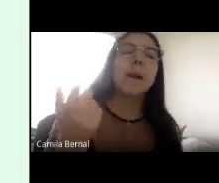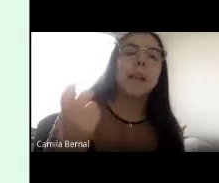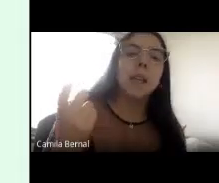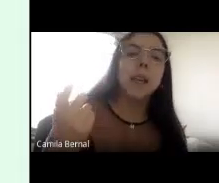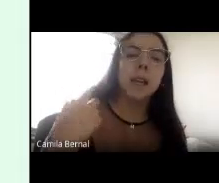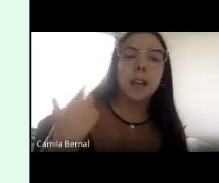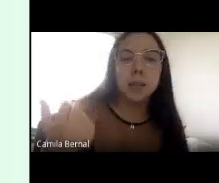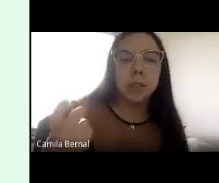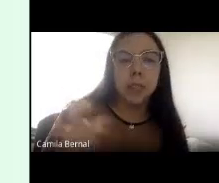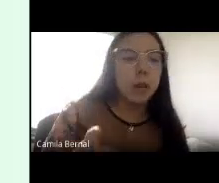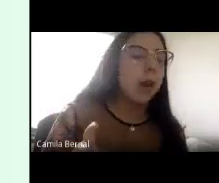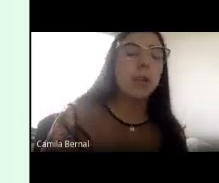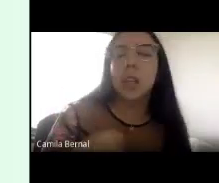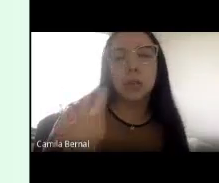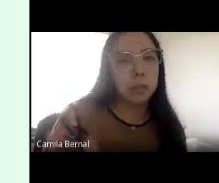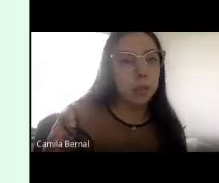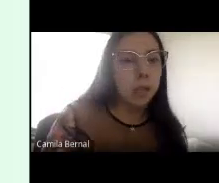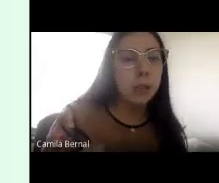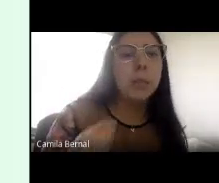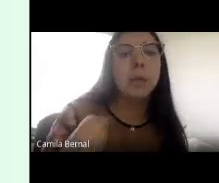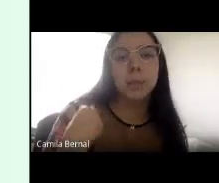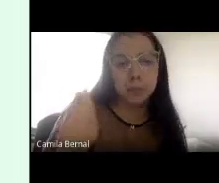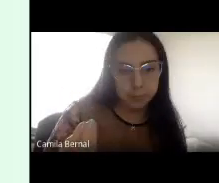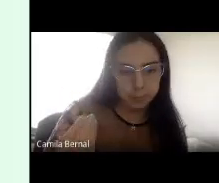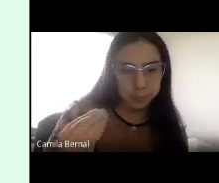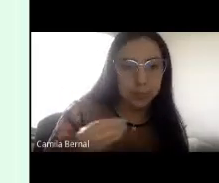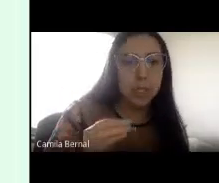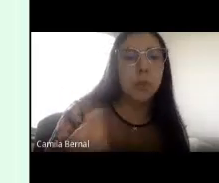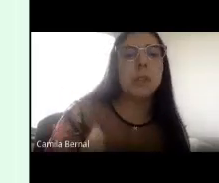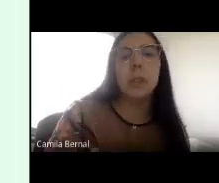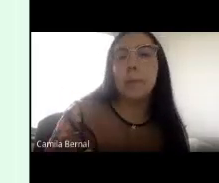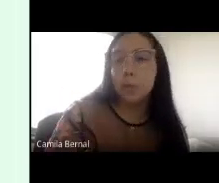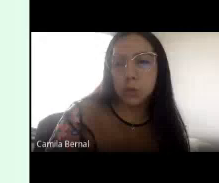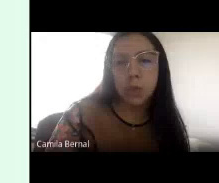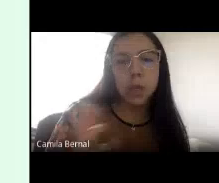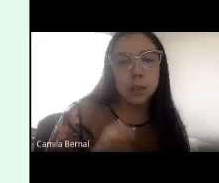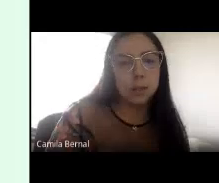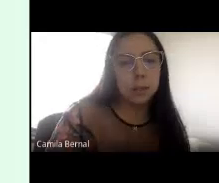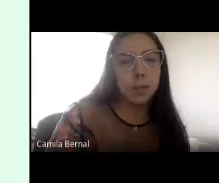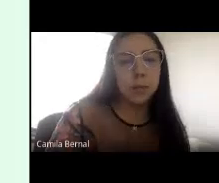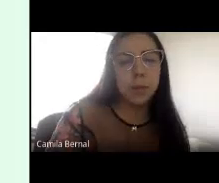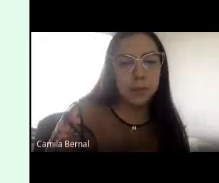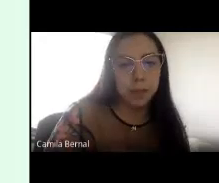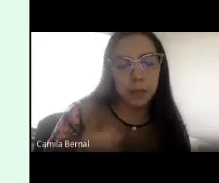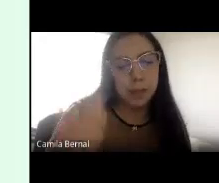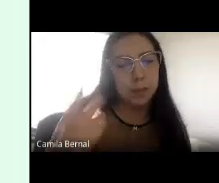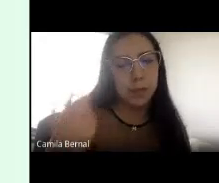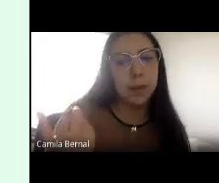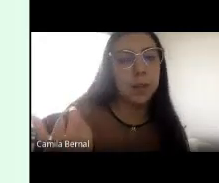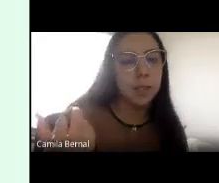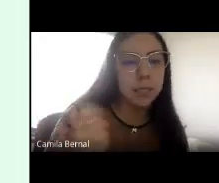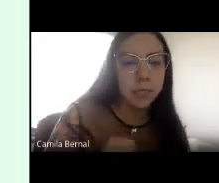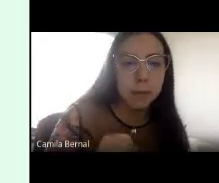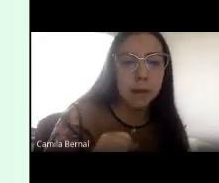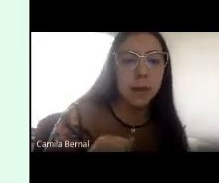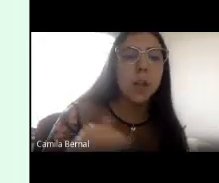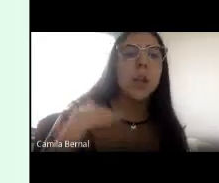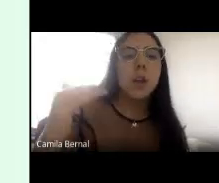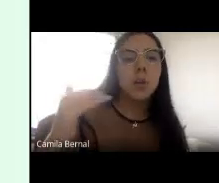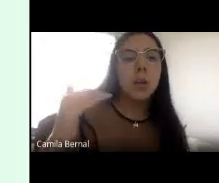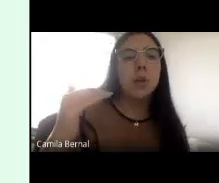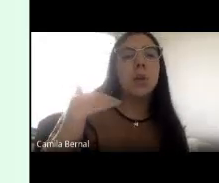la capa de carbón activado, que no es necesario, pero pues aumenta mucho las propiedades filtradoras del